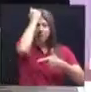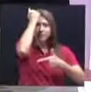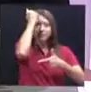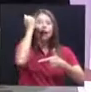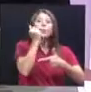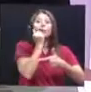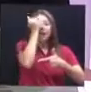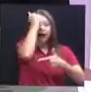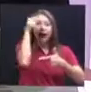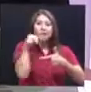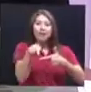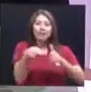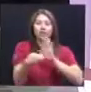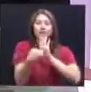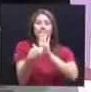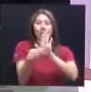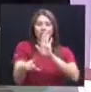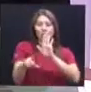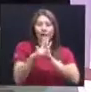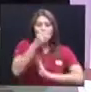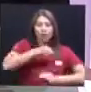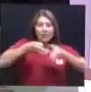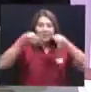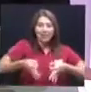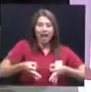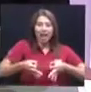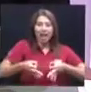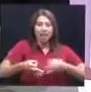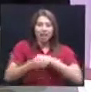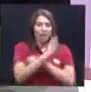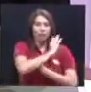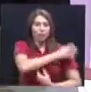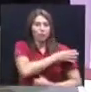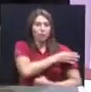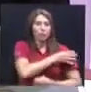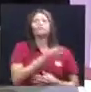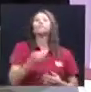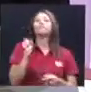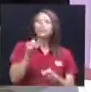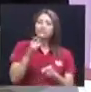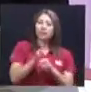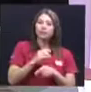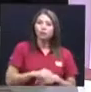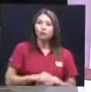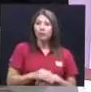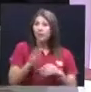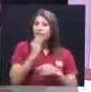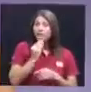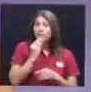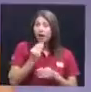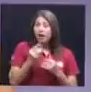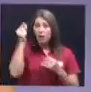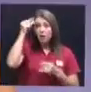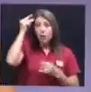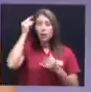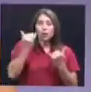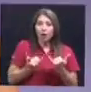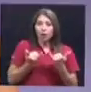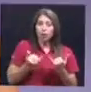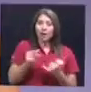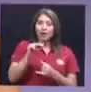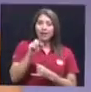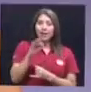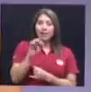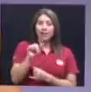la representación legal y oficial del Estado palestino ahora en el caso de Israel el gobierno actual de nanah un